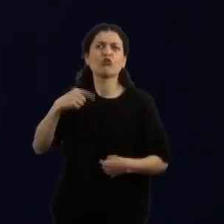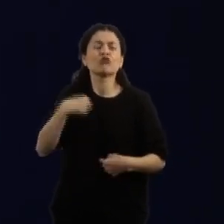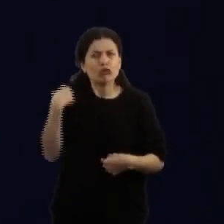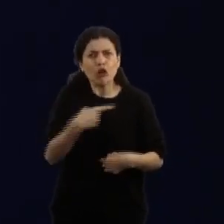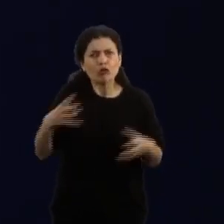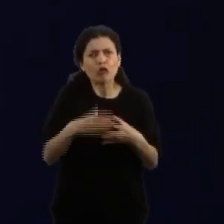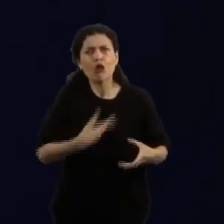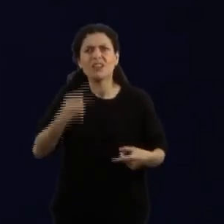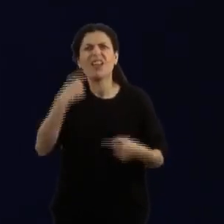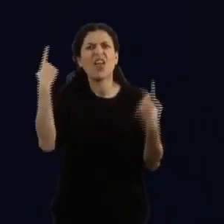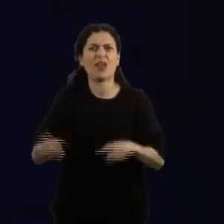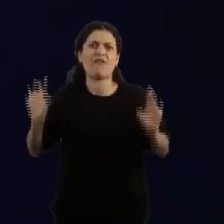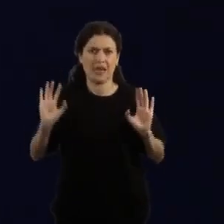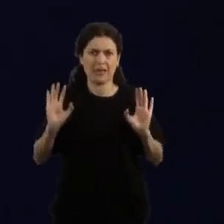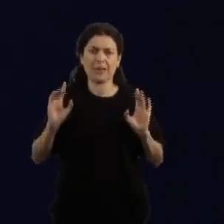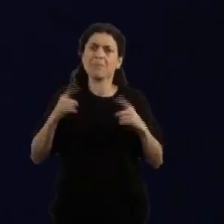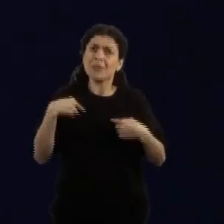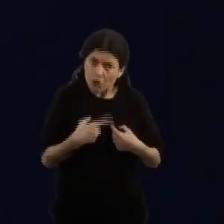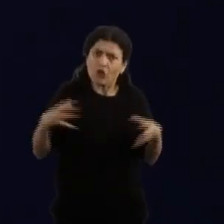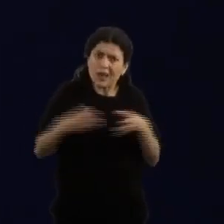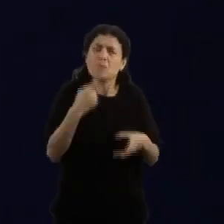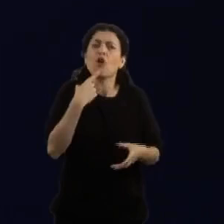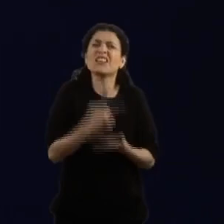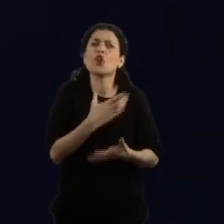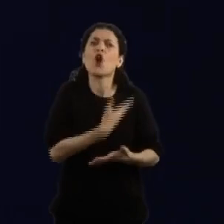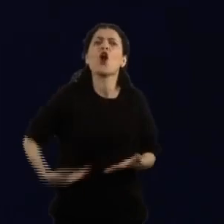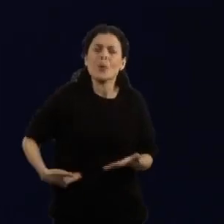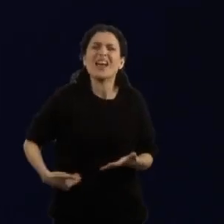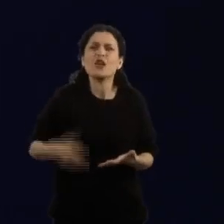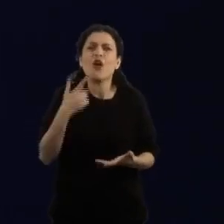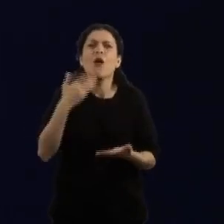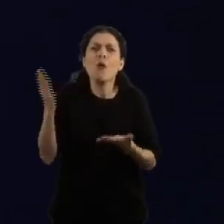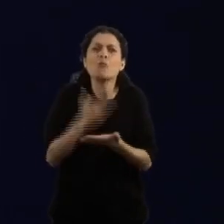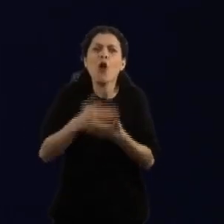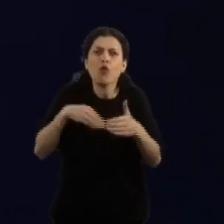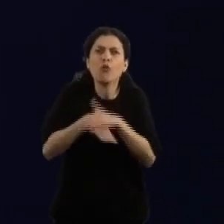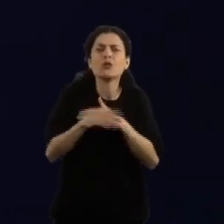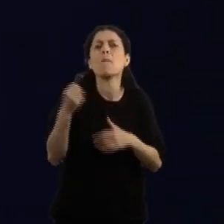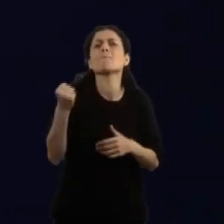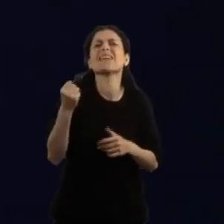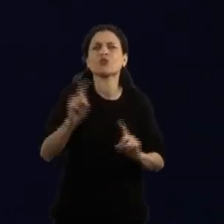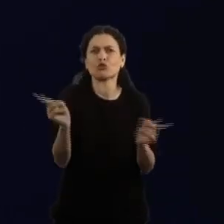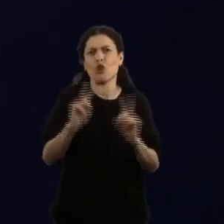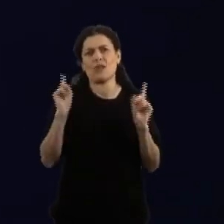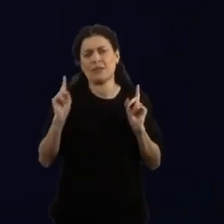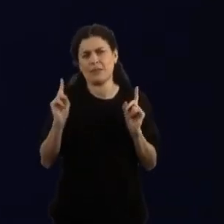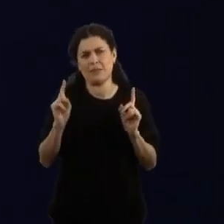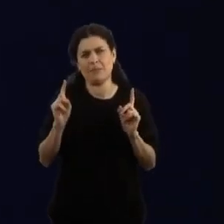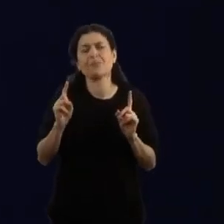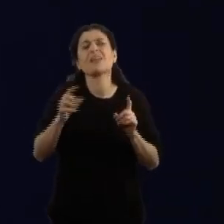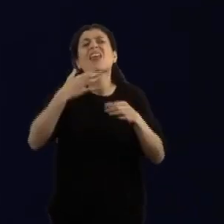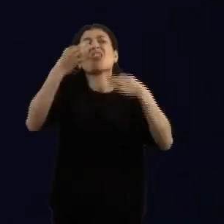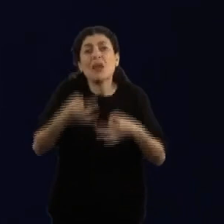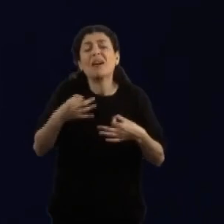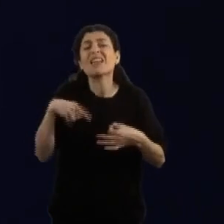emitiendo y quédate tranquilo que lo que hicimos y que te pudo haber cambiado la composición de la base monetaria es efectivamente la